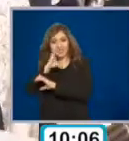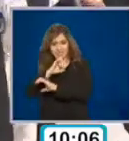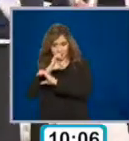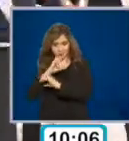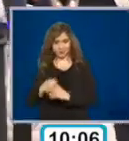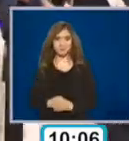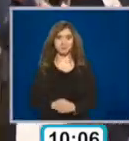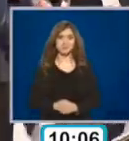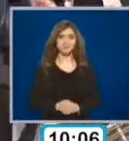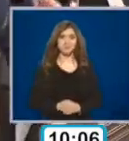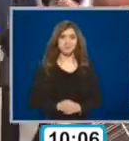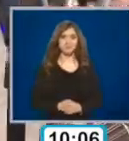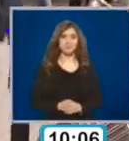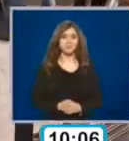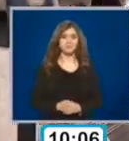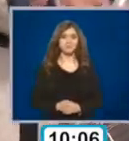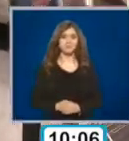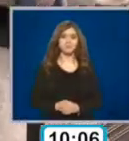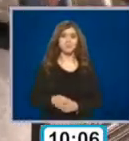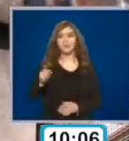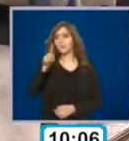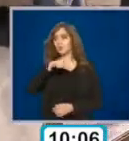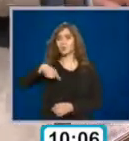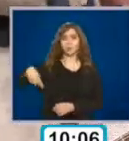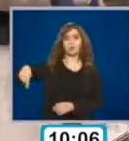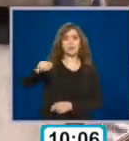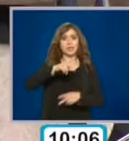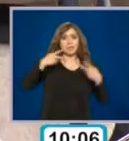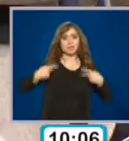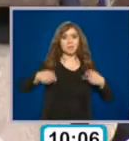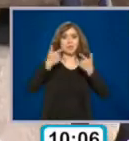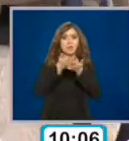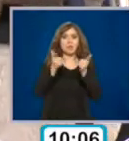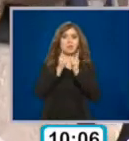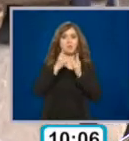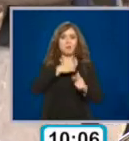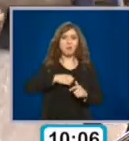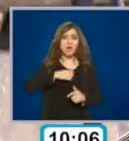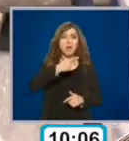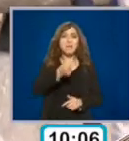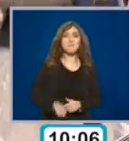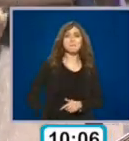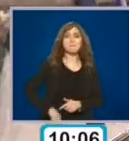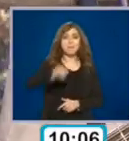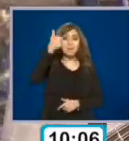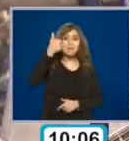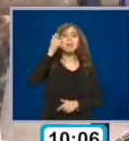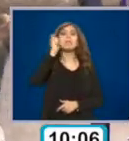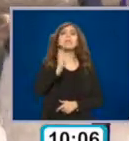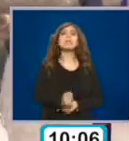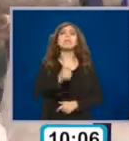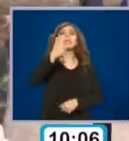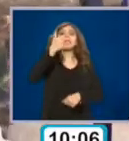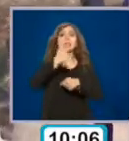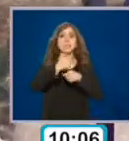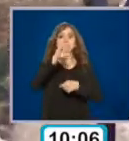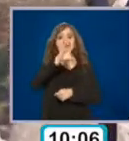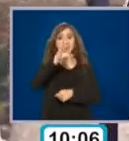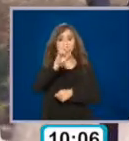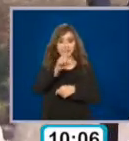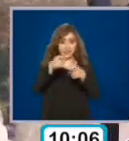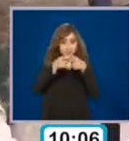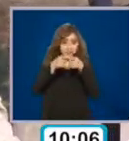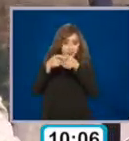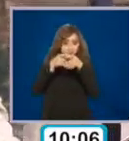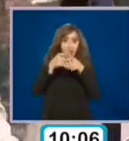Fíjate, primero Ok. que nada, estamos muy contentos todos los integrantes de Banda Tierra Sagrada porque es el primer sencillo de la sexta producción discográfica con el cual lo